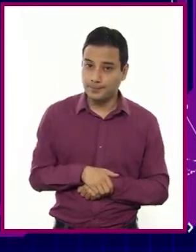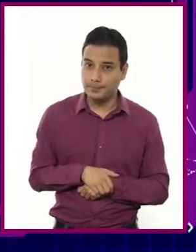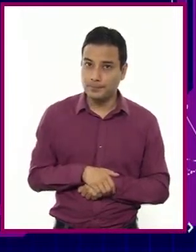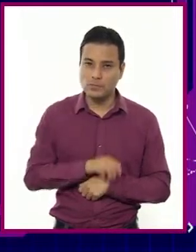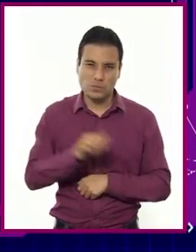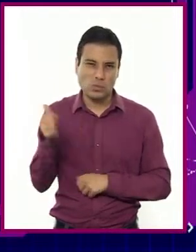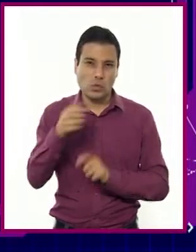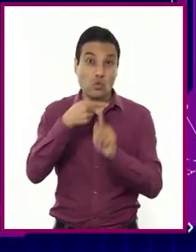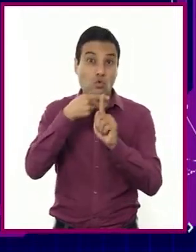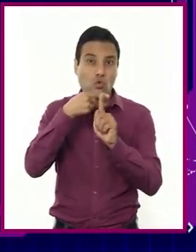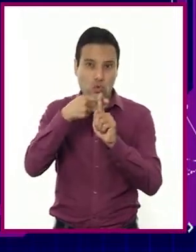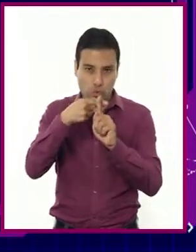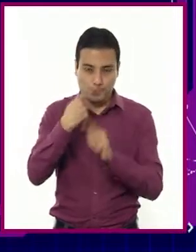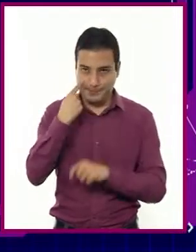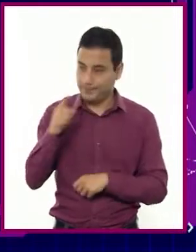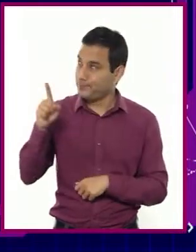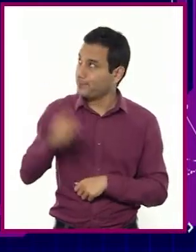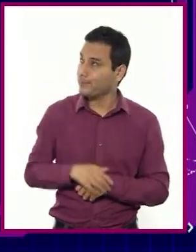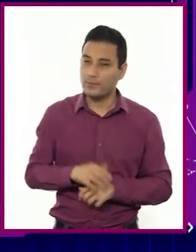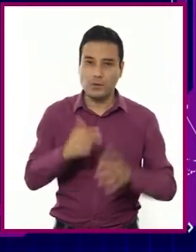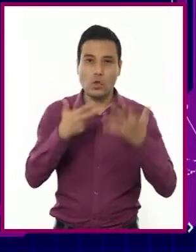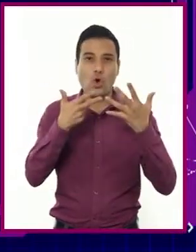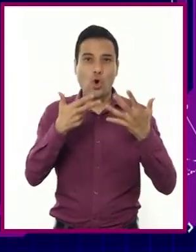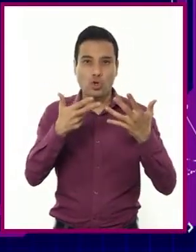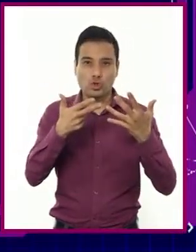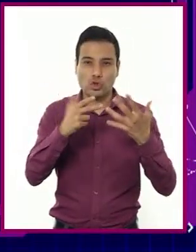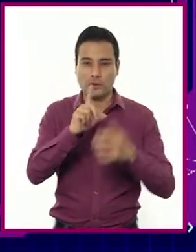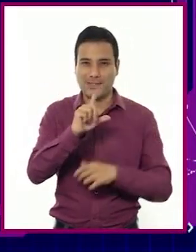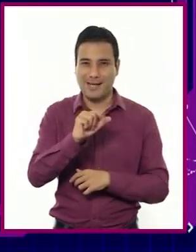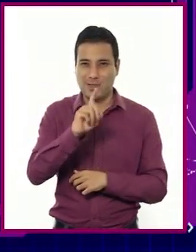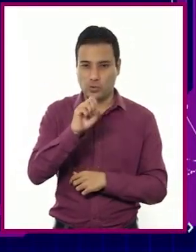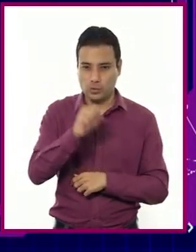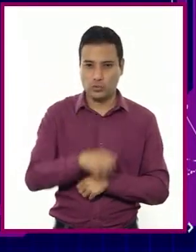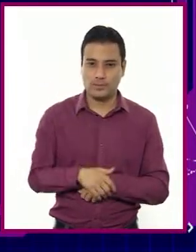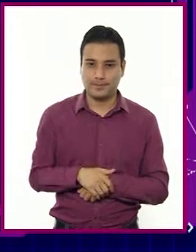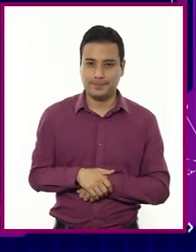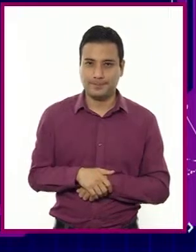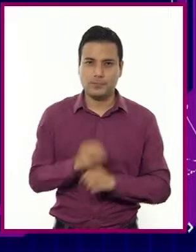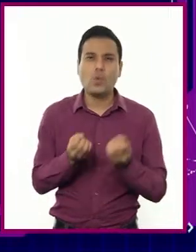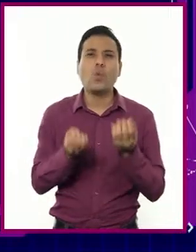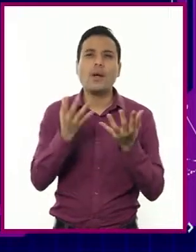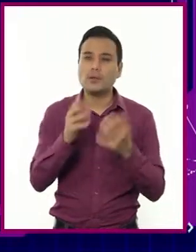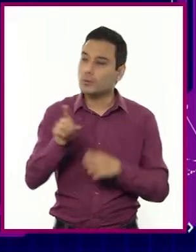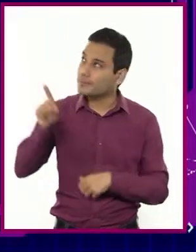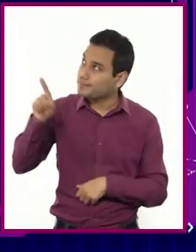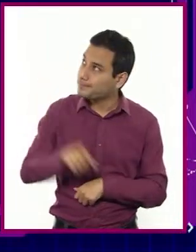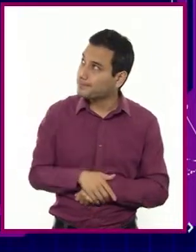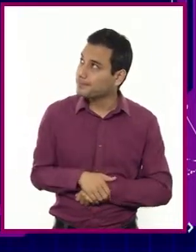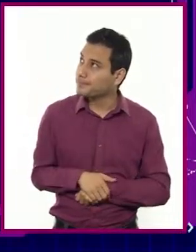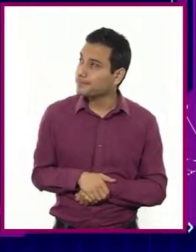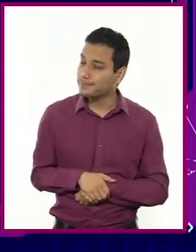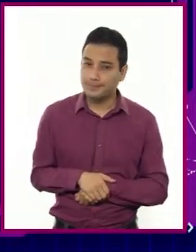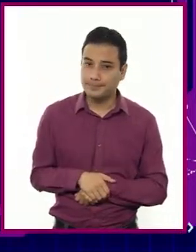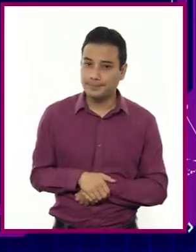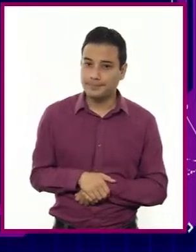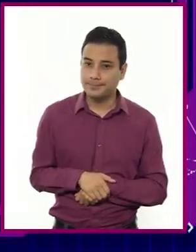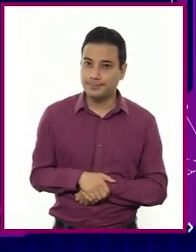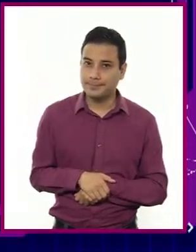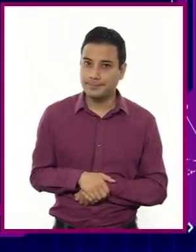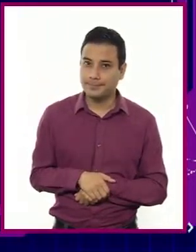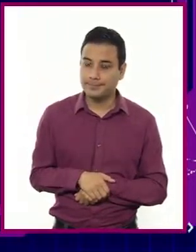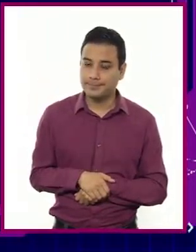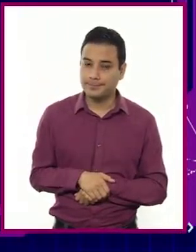de cruz tiene 8 lados que miden W más 5.25 y 4 lados que